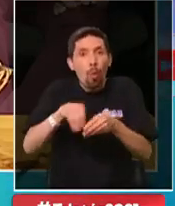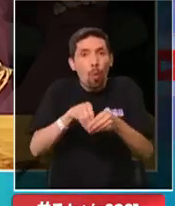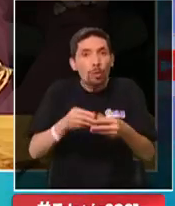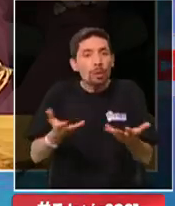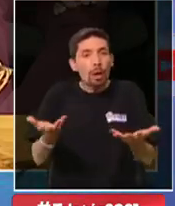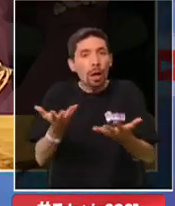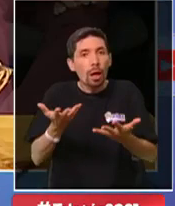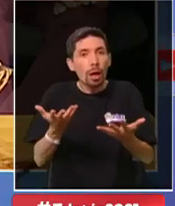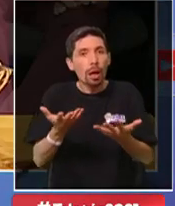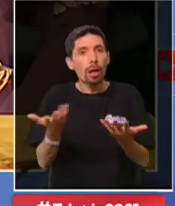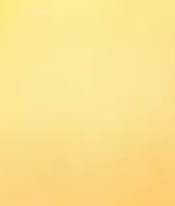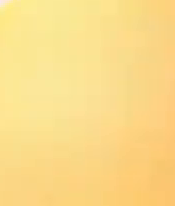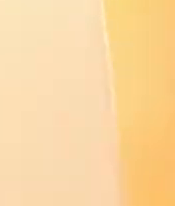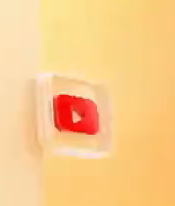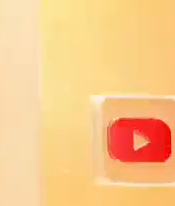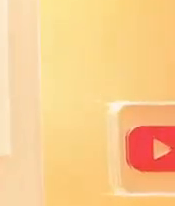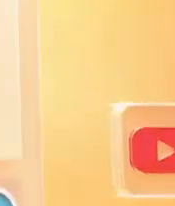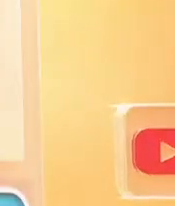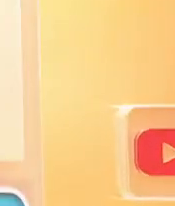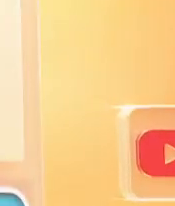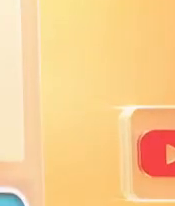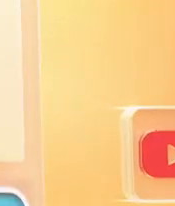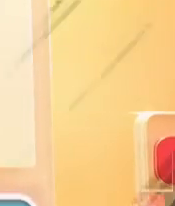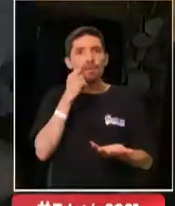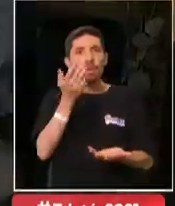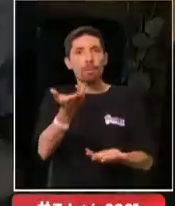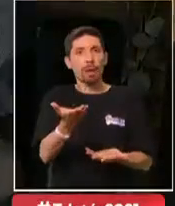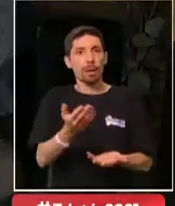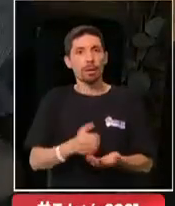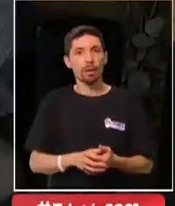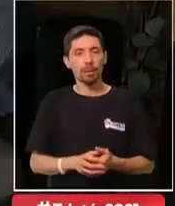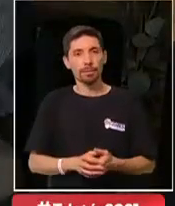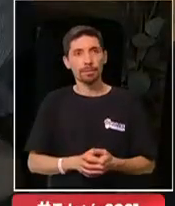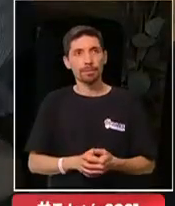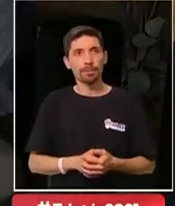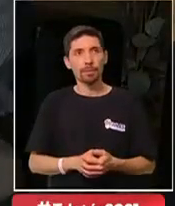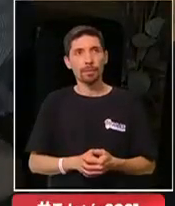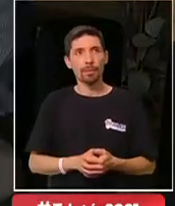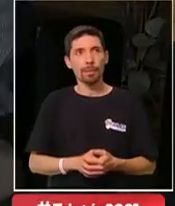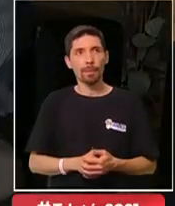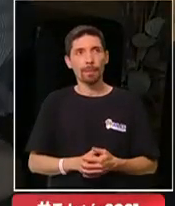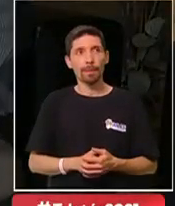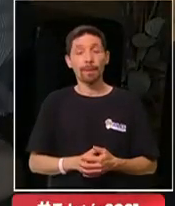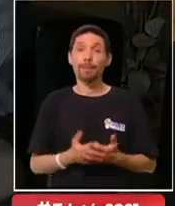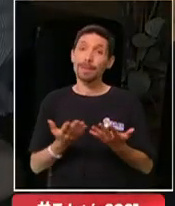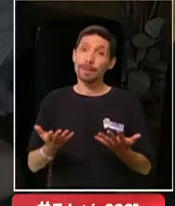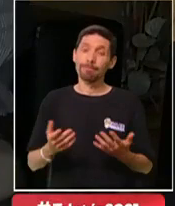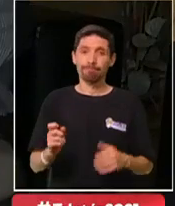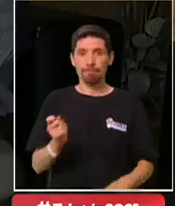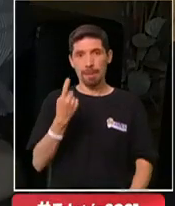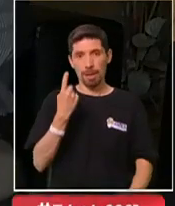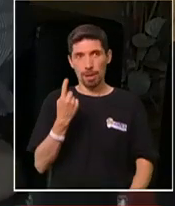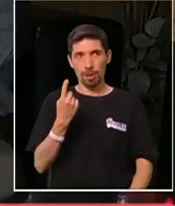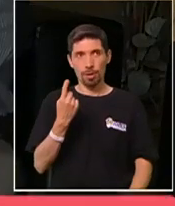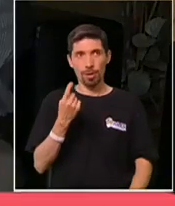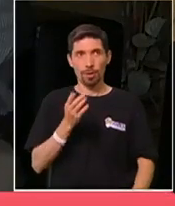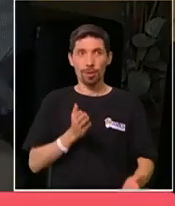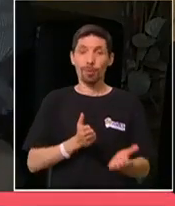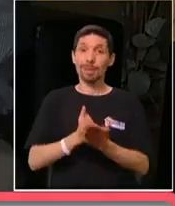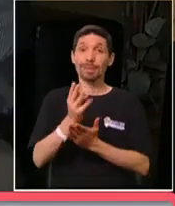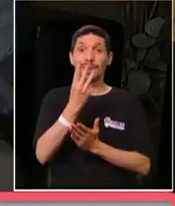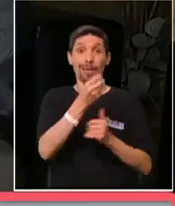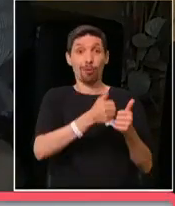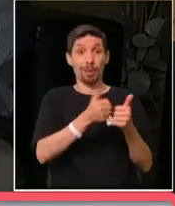obviamente lo que involucraba para ti? Cuéntame. Buenas noches. Bueno, primero comencé por el triatlón